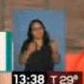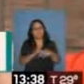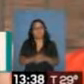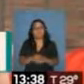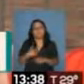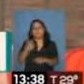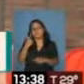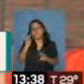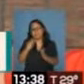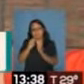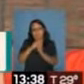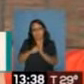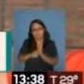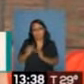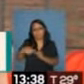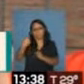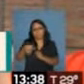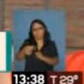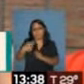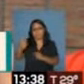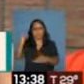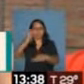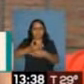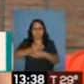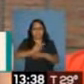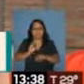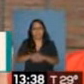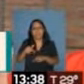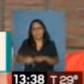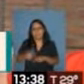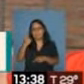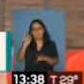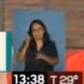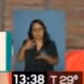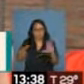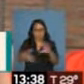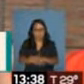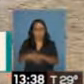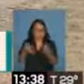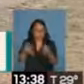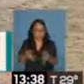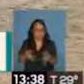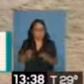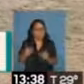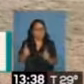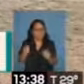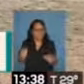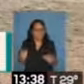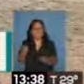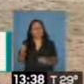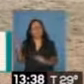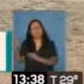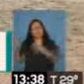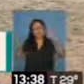la inscripción se cierra la semana que viene y ahí ya vamos a tener a cencia cierta Quiénes son los que los que van a